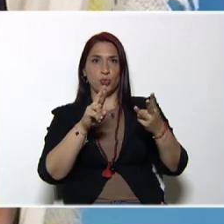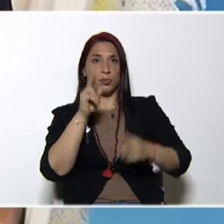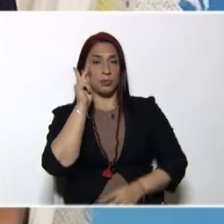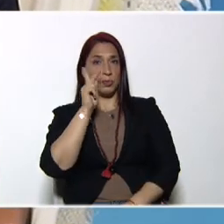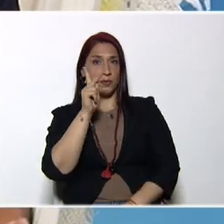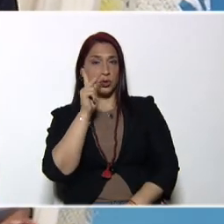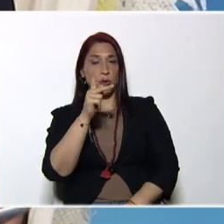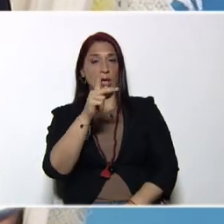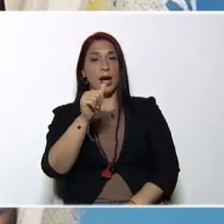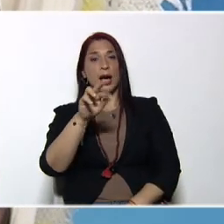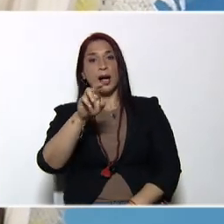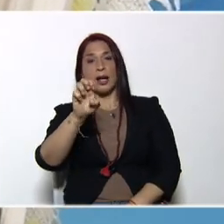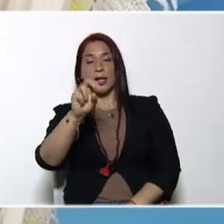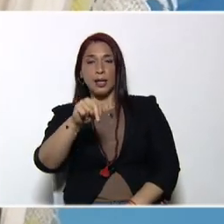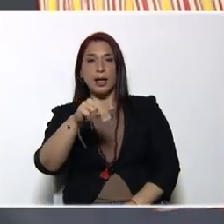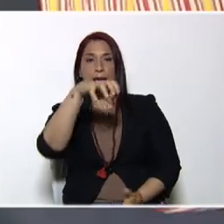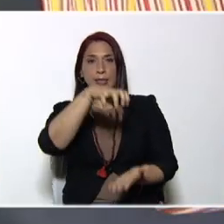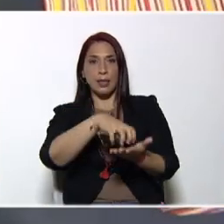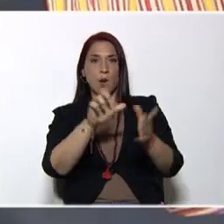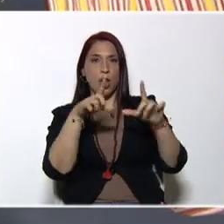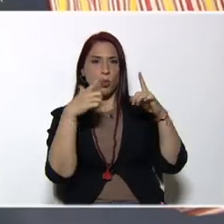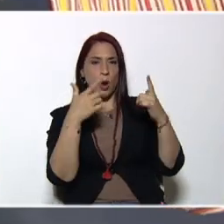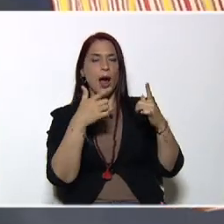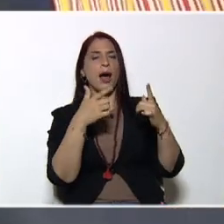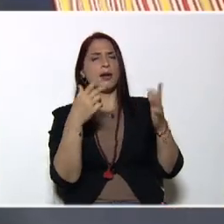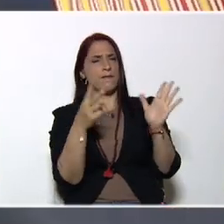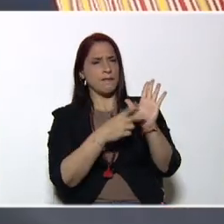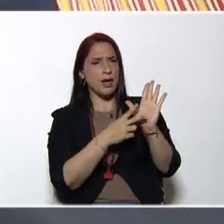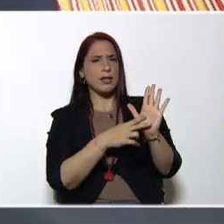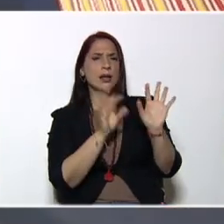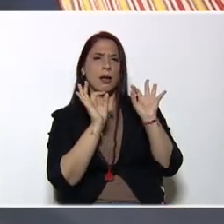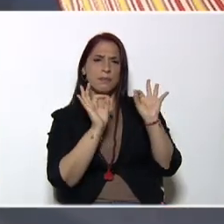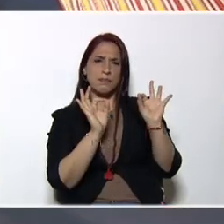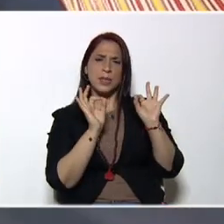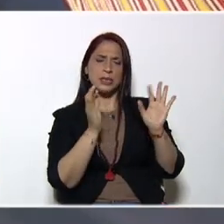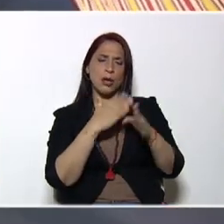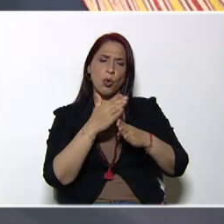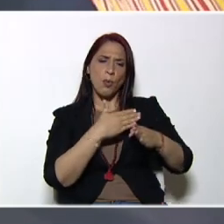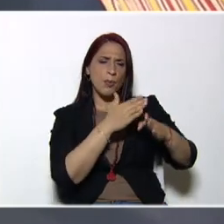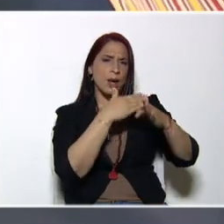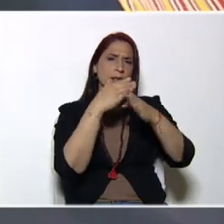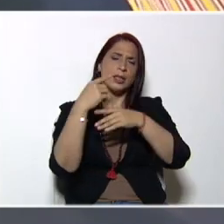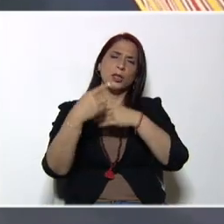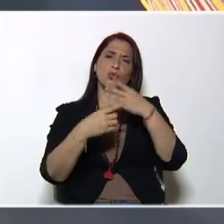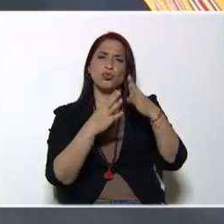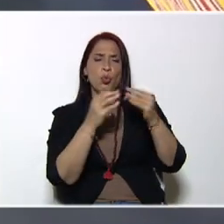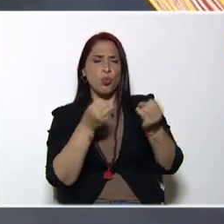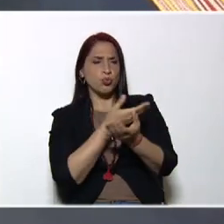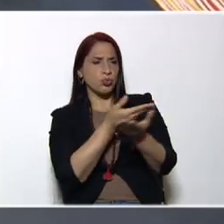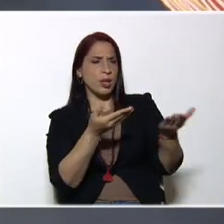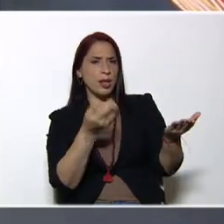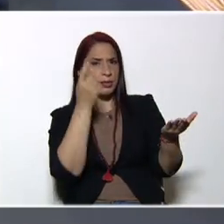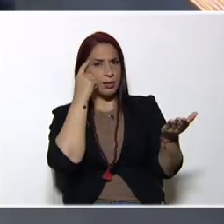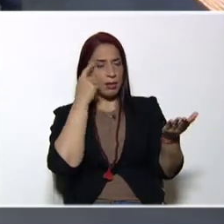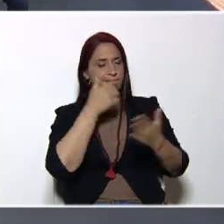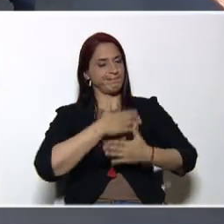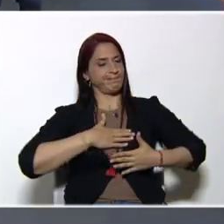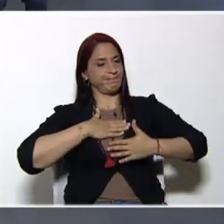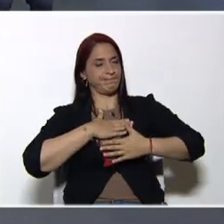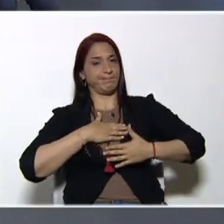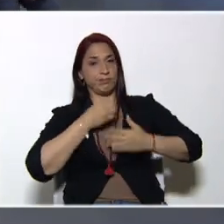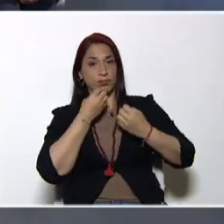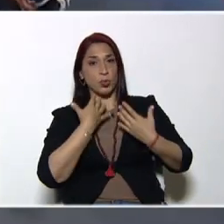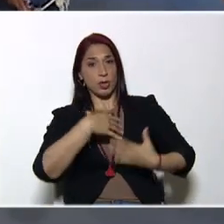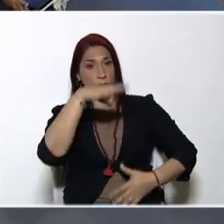profe Karen, que también están allá en el Estado de La Guaira. De verdad que fue muy especial compartir con todos ustedes ese día. De verdad que fue un placer. Y bueno,